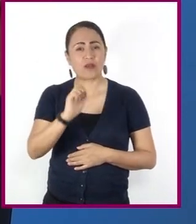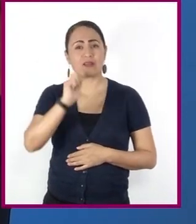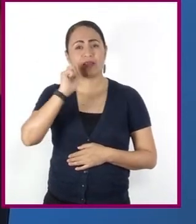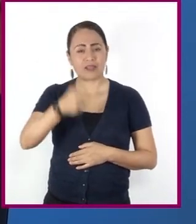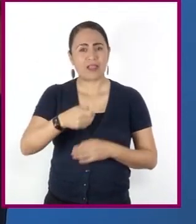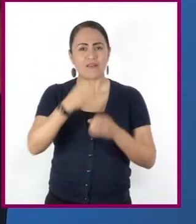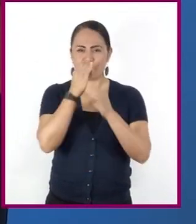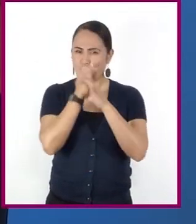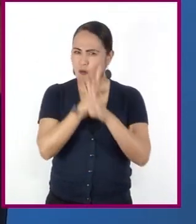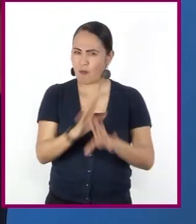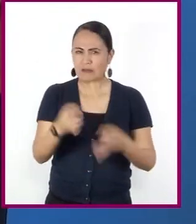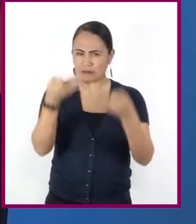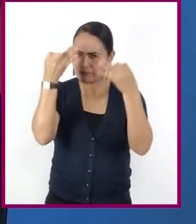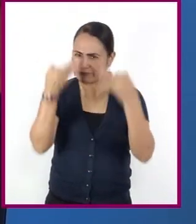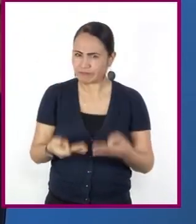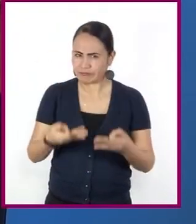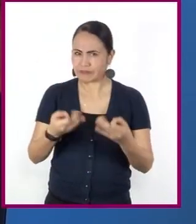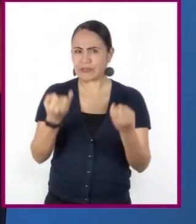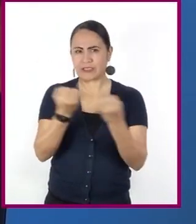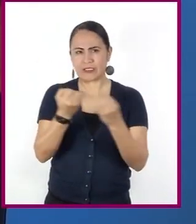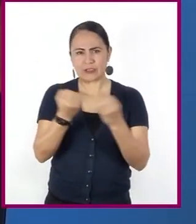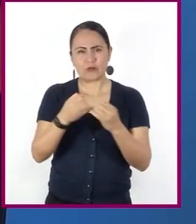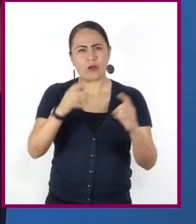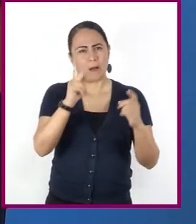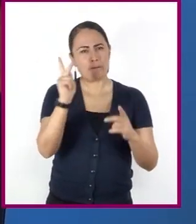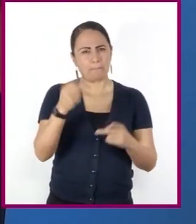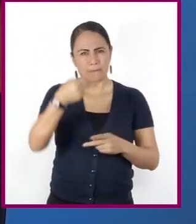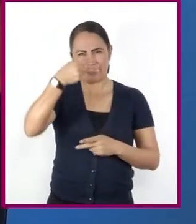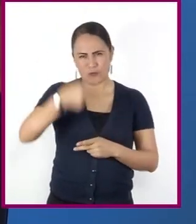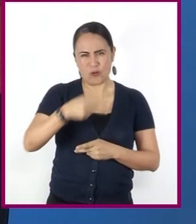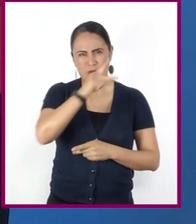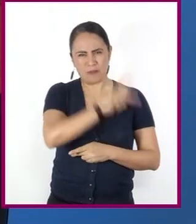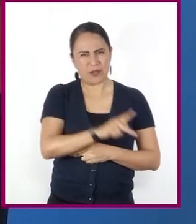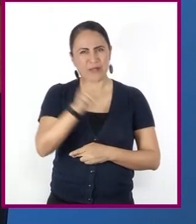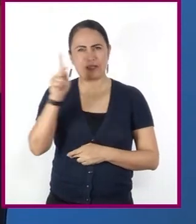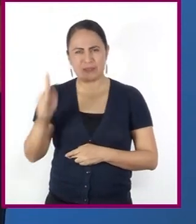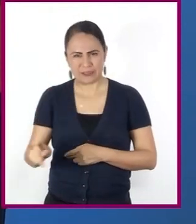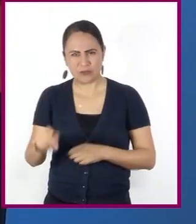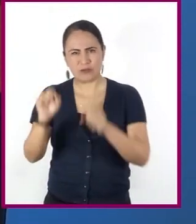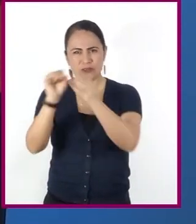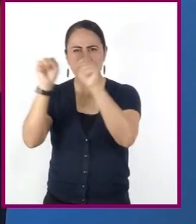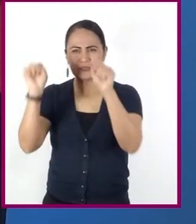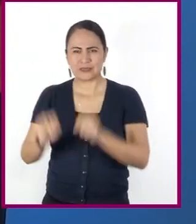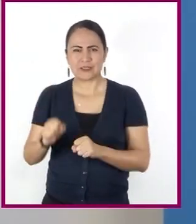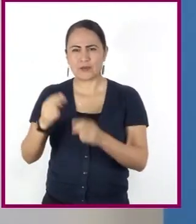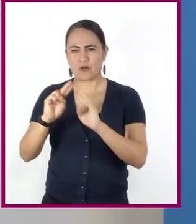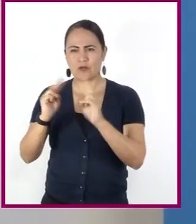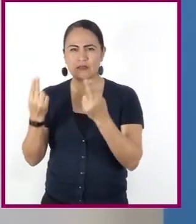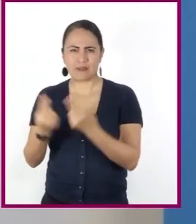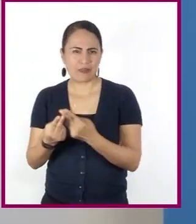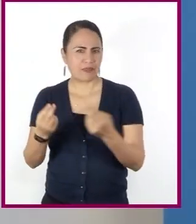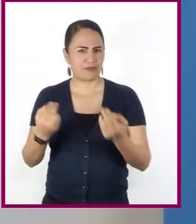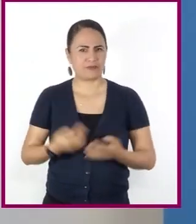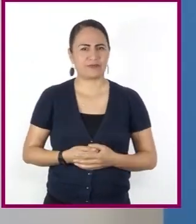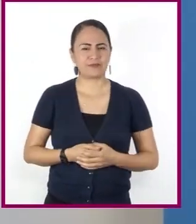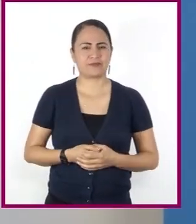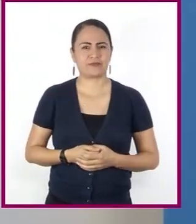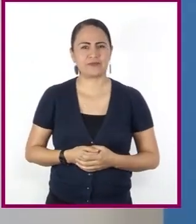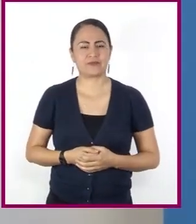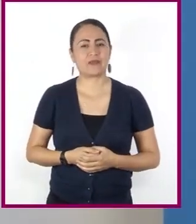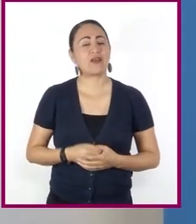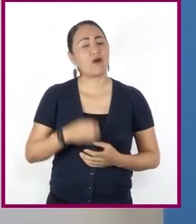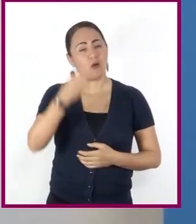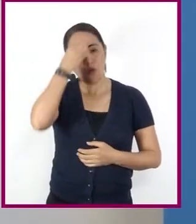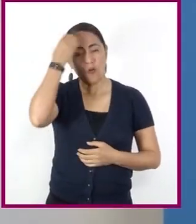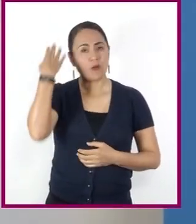precisión de los datos y la claridad de los factores de equivalencia entre los distintos sistemas de unidades. No se